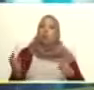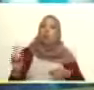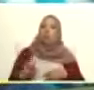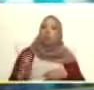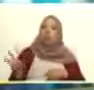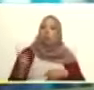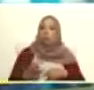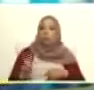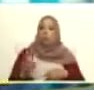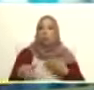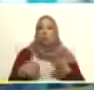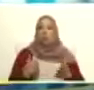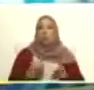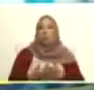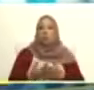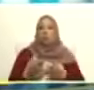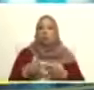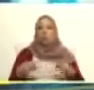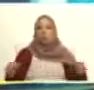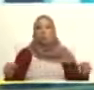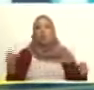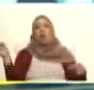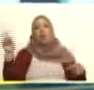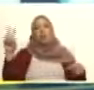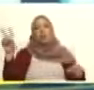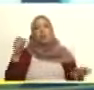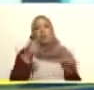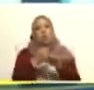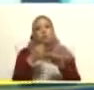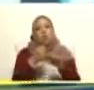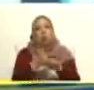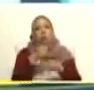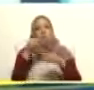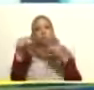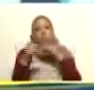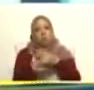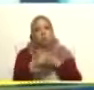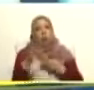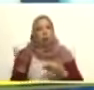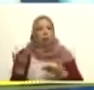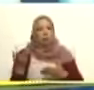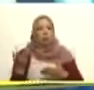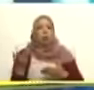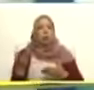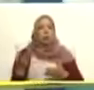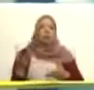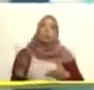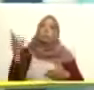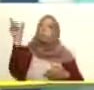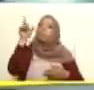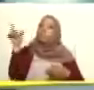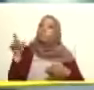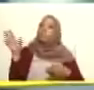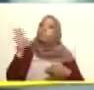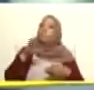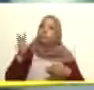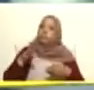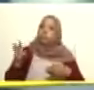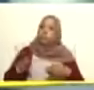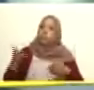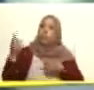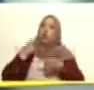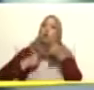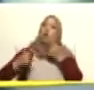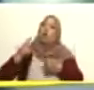Venezuela para la recuperación de su Guayana Esequiba. Es un acto hermoso de fervor patrio lo que hemos